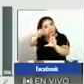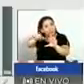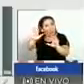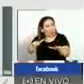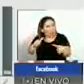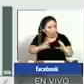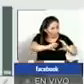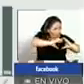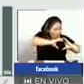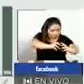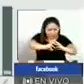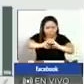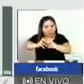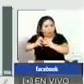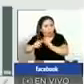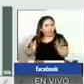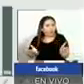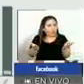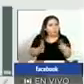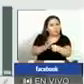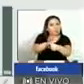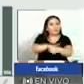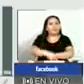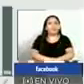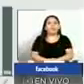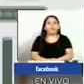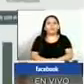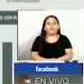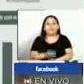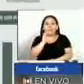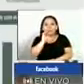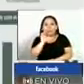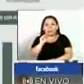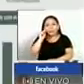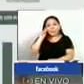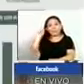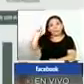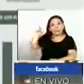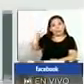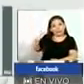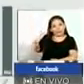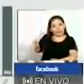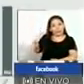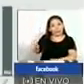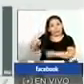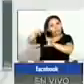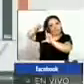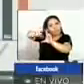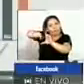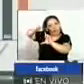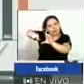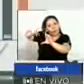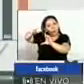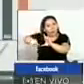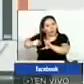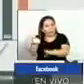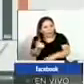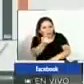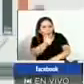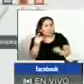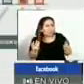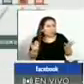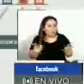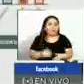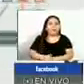encuentran los pacientes de COVID-19. ¿Qué es lo que dice esta estadística respecto a la condición de los pacientes?